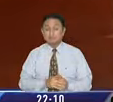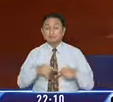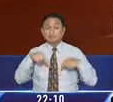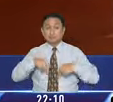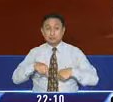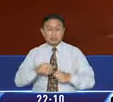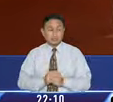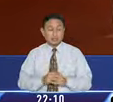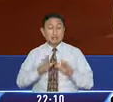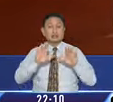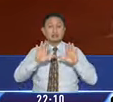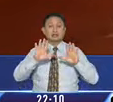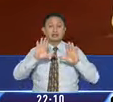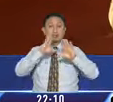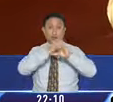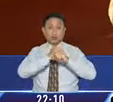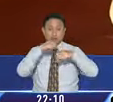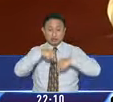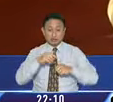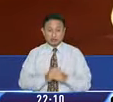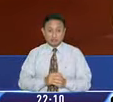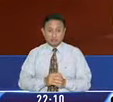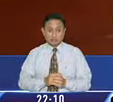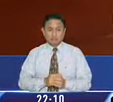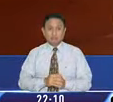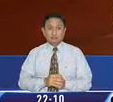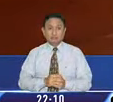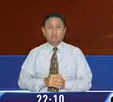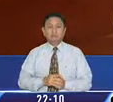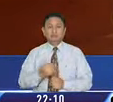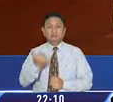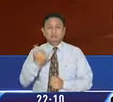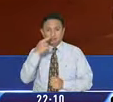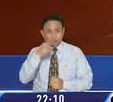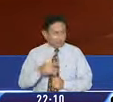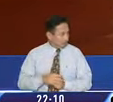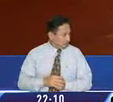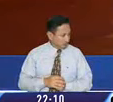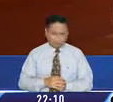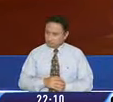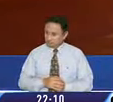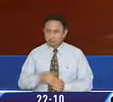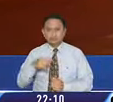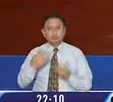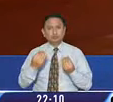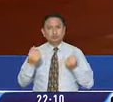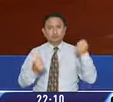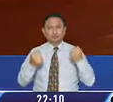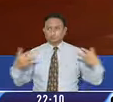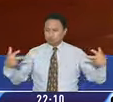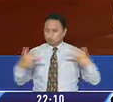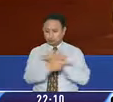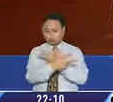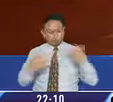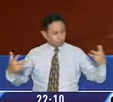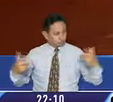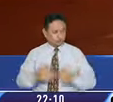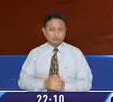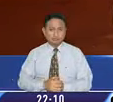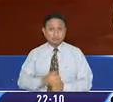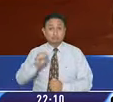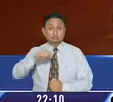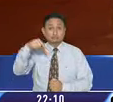más de las 10 de la noche, por acá lógicamente, pues todavía vemos movimiento vehicular acá en esta zona debido a que